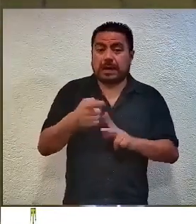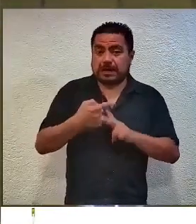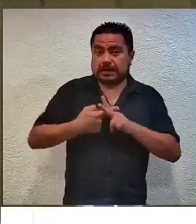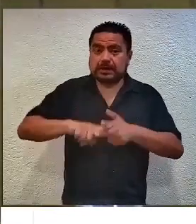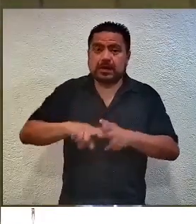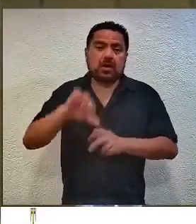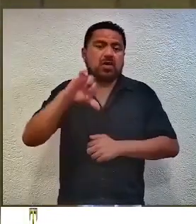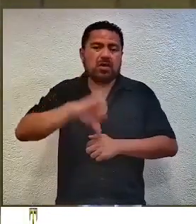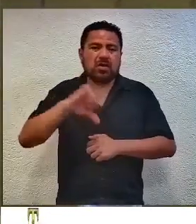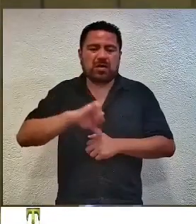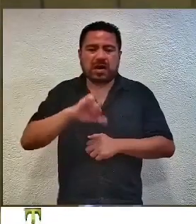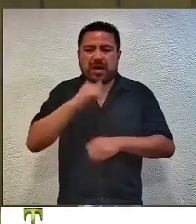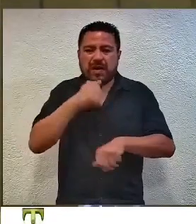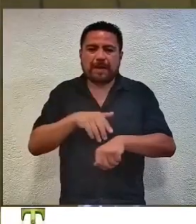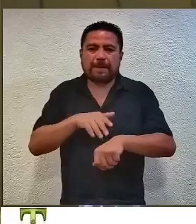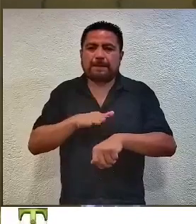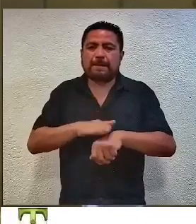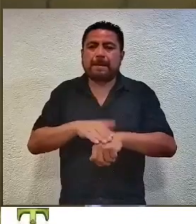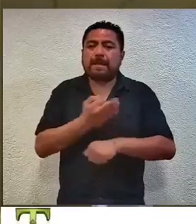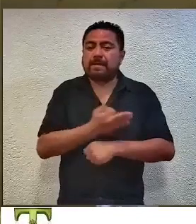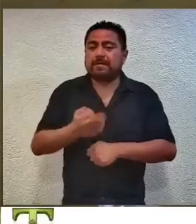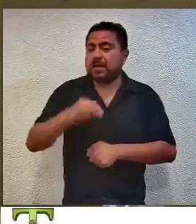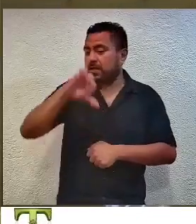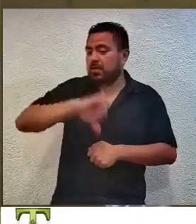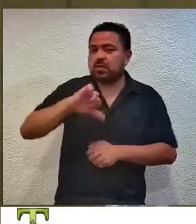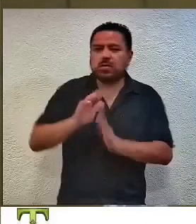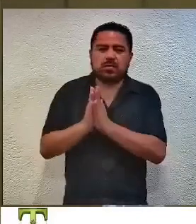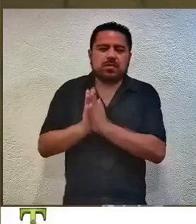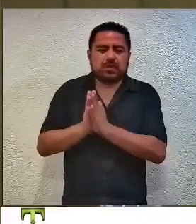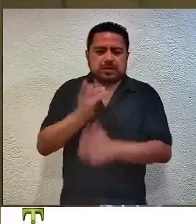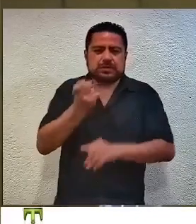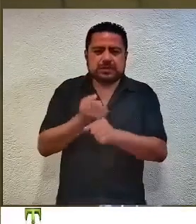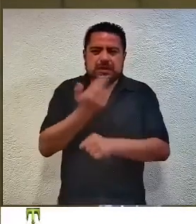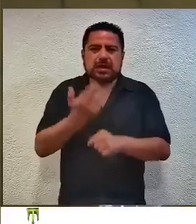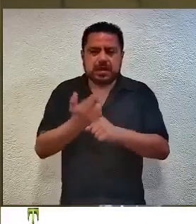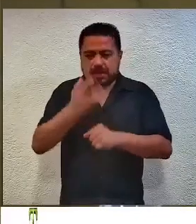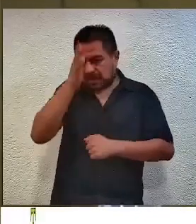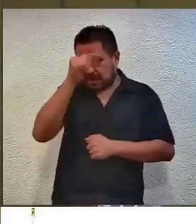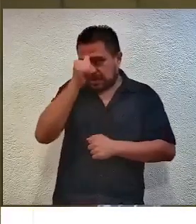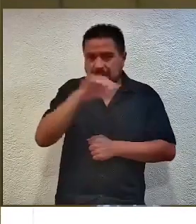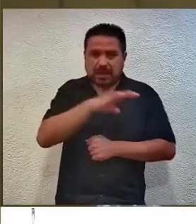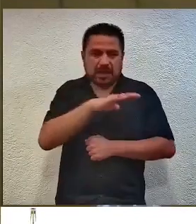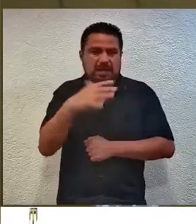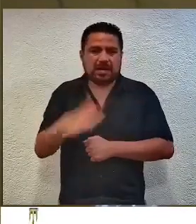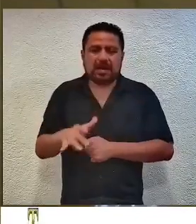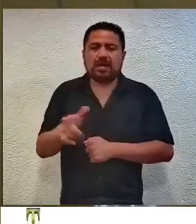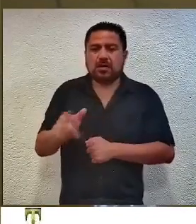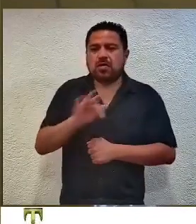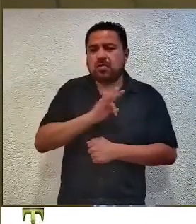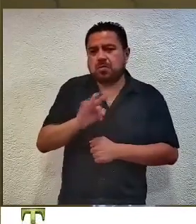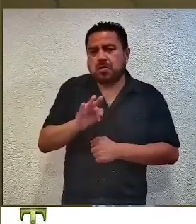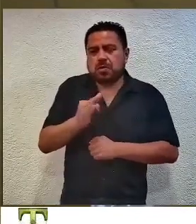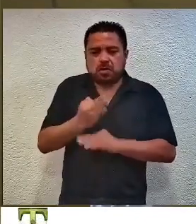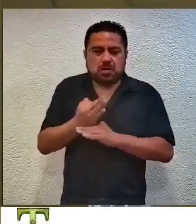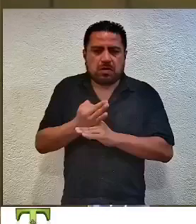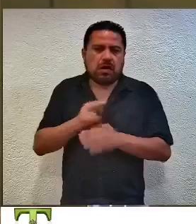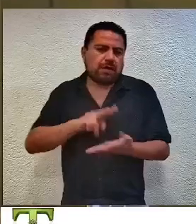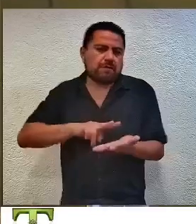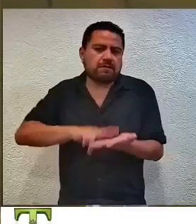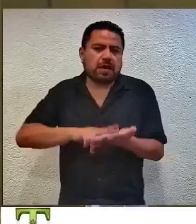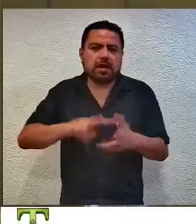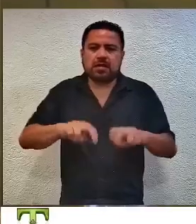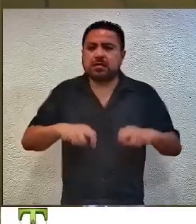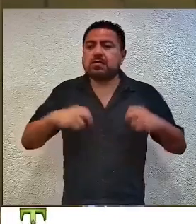iniciar la sesión convocada para esta fecha, solicito al Secretario General de Acuerdos nos proceda a verificar el